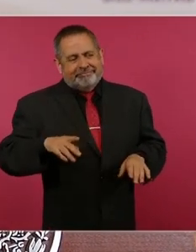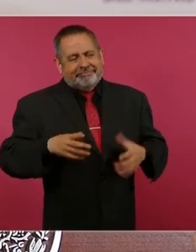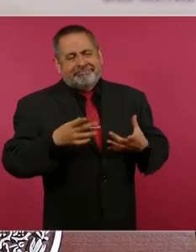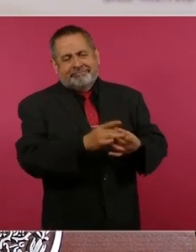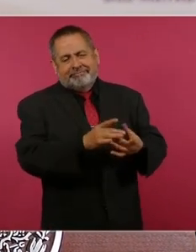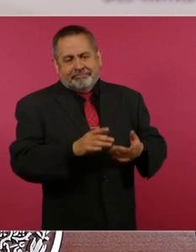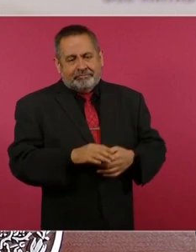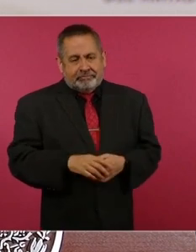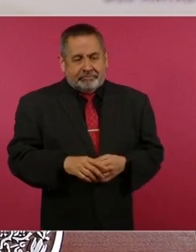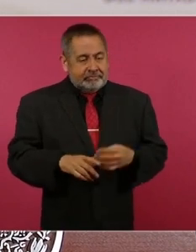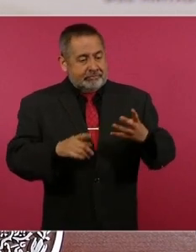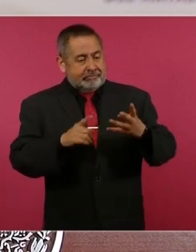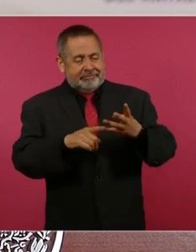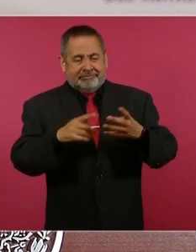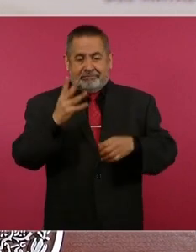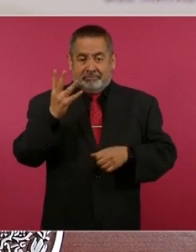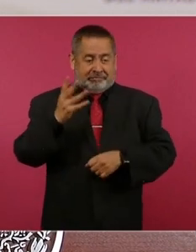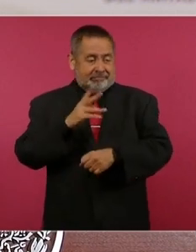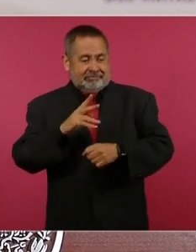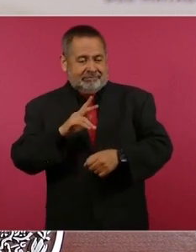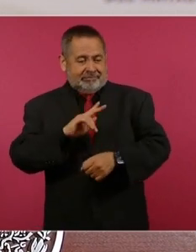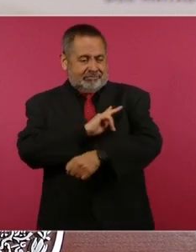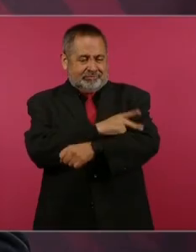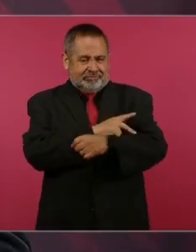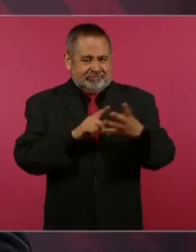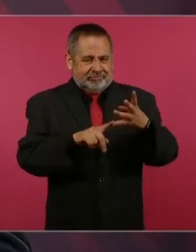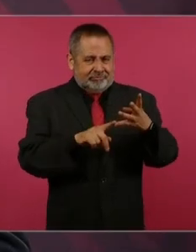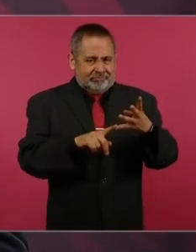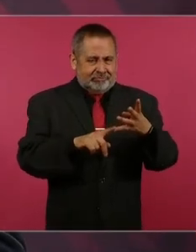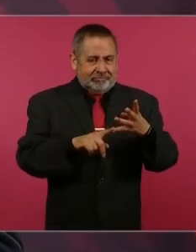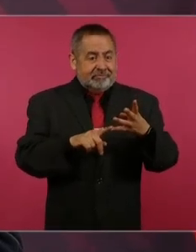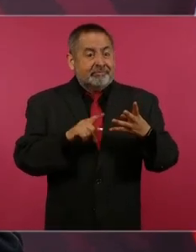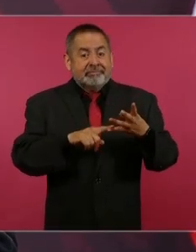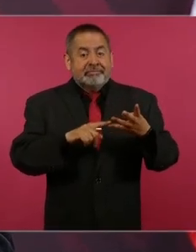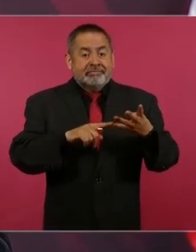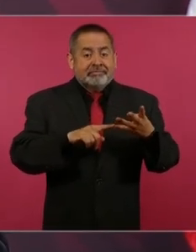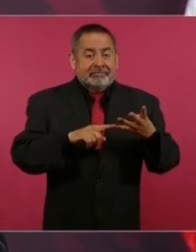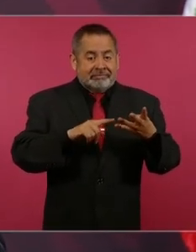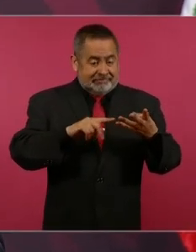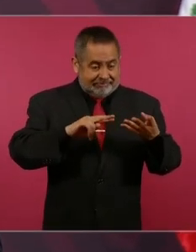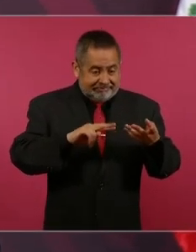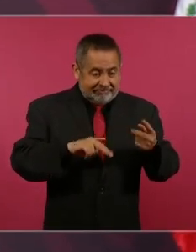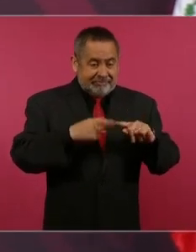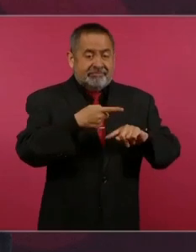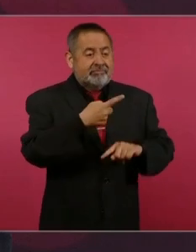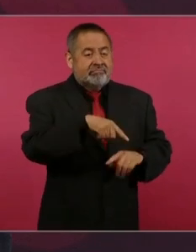Y no era el cuarto poder, ¿eh? En México llegaron a ser